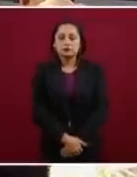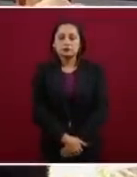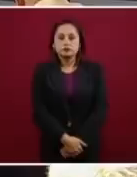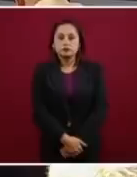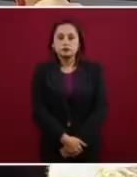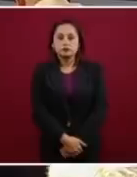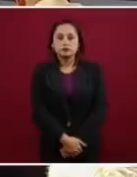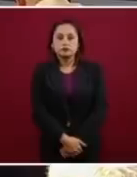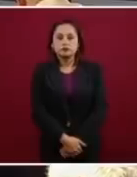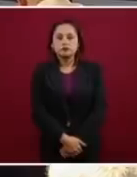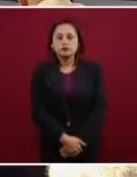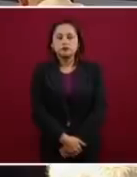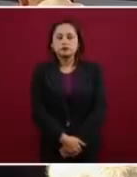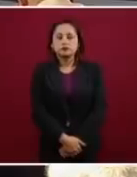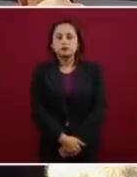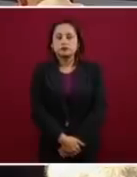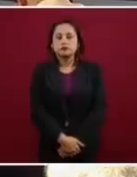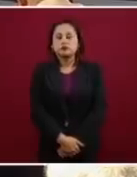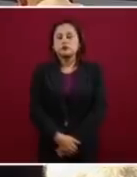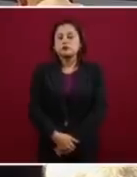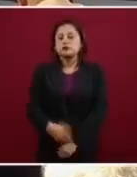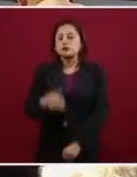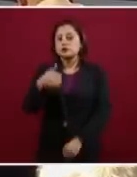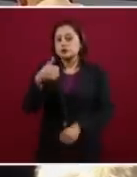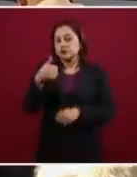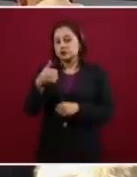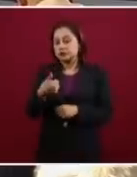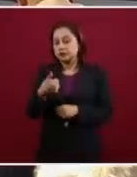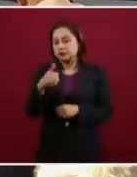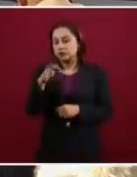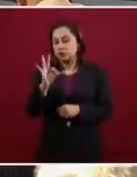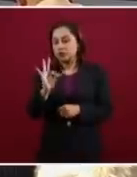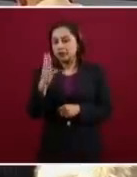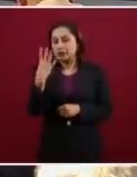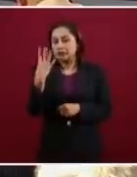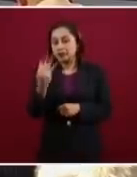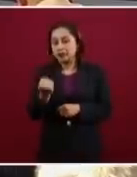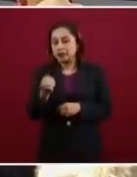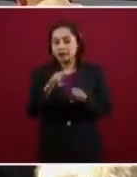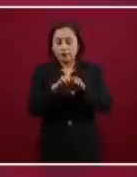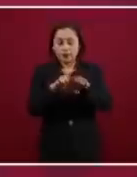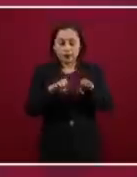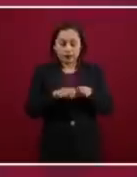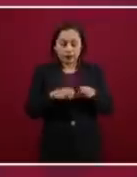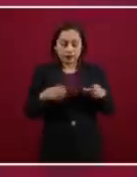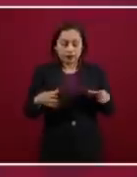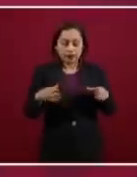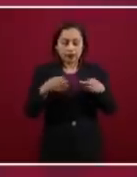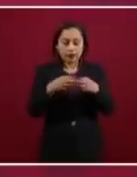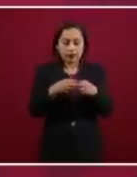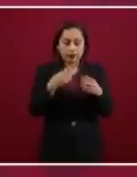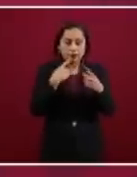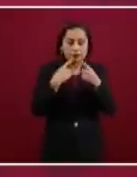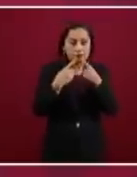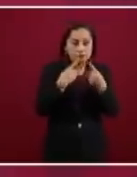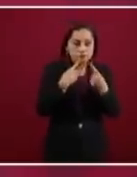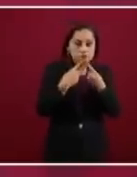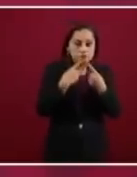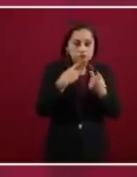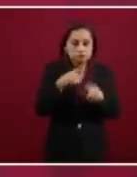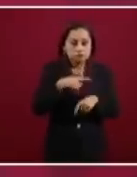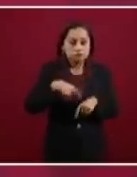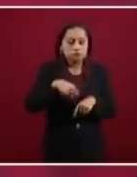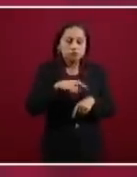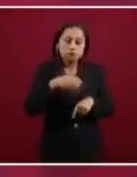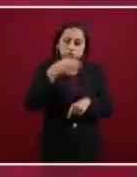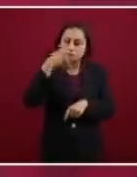a las 18 49 por decisión colegiada del consejo del gabinete de seguridad se